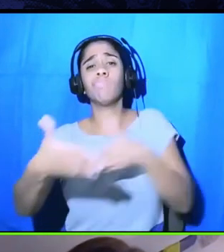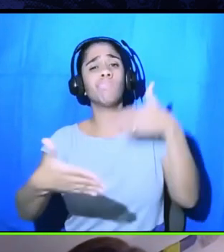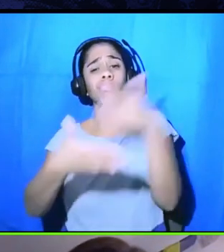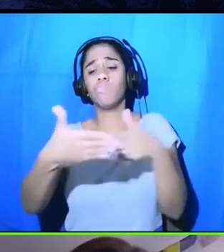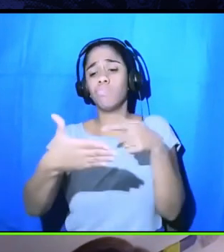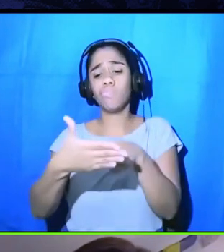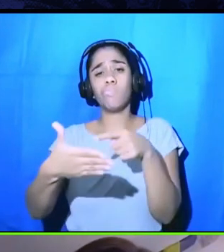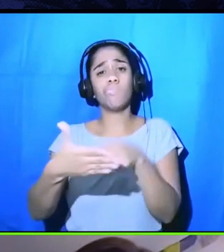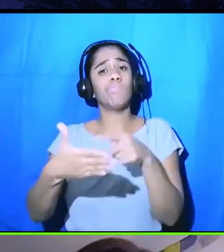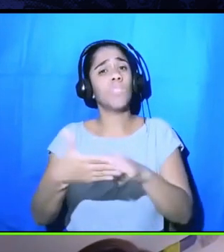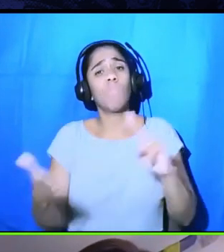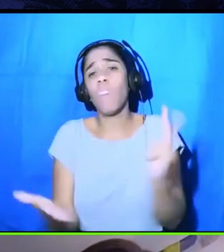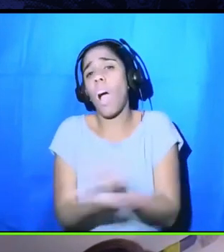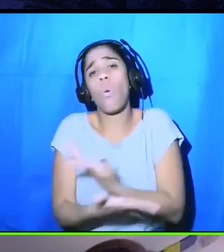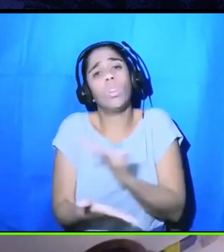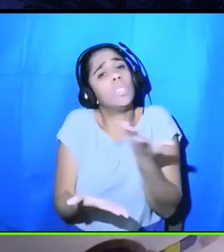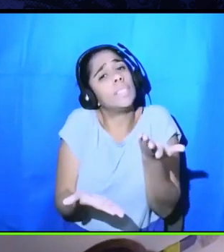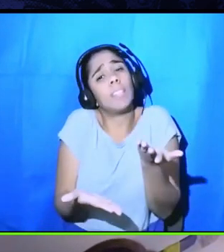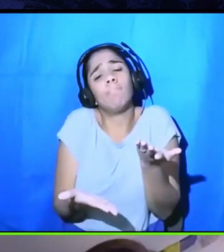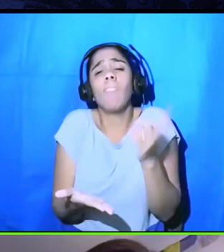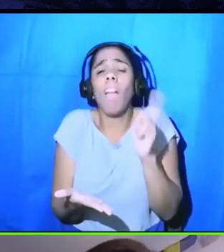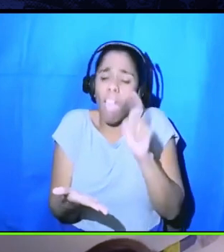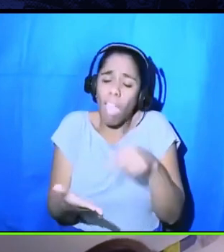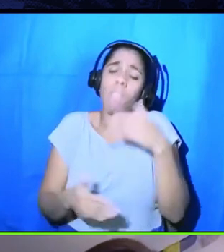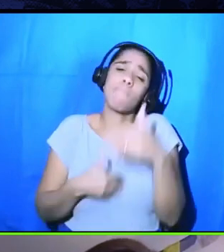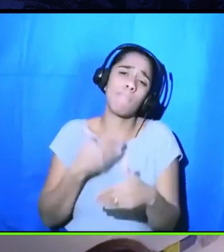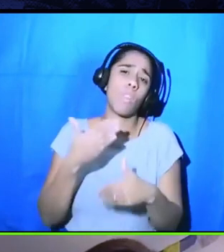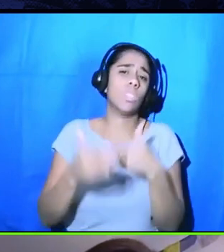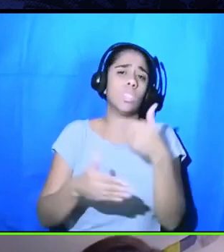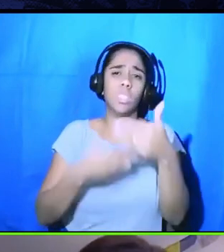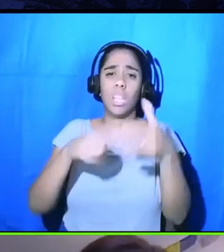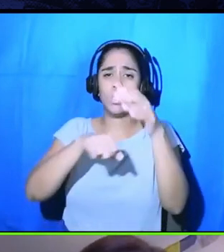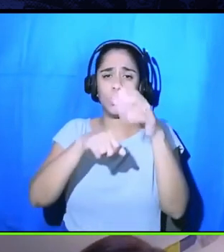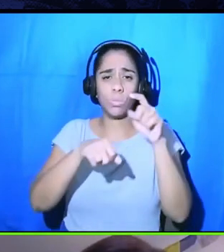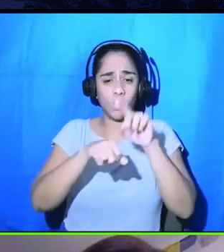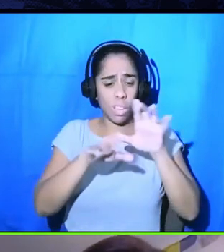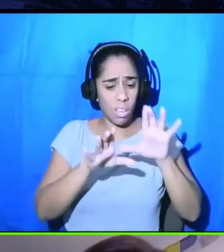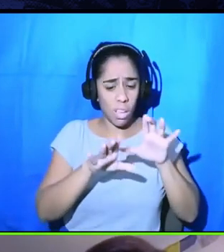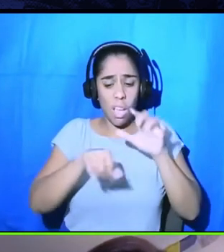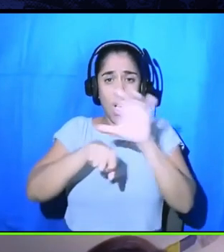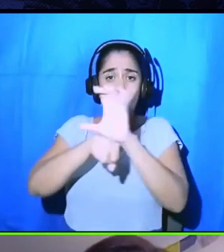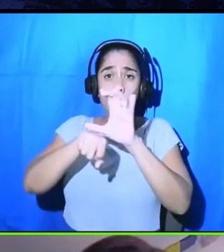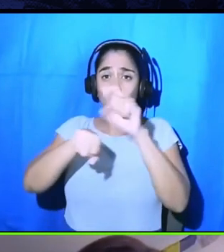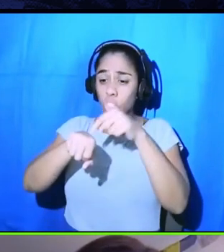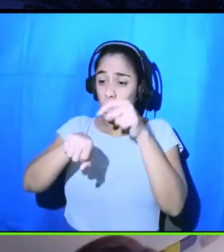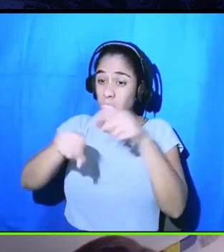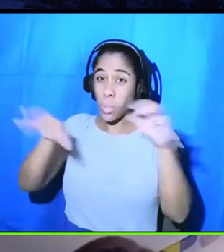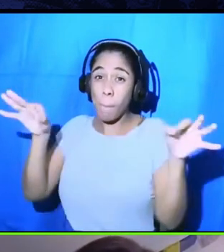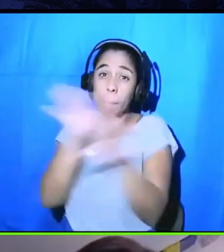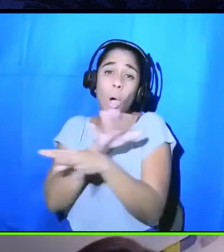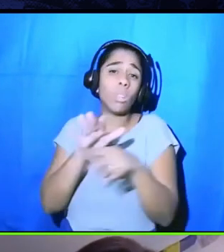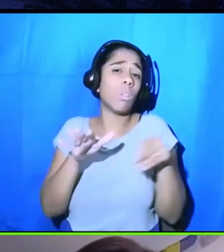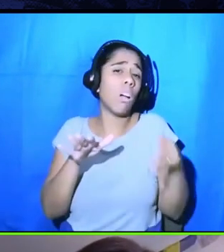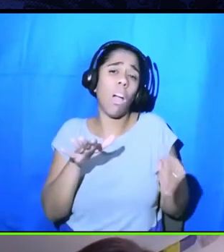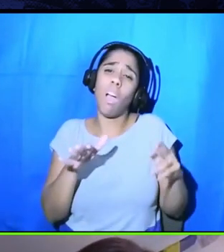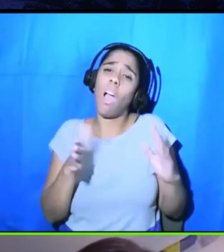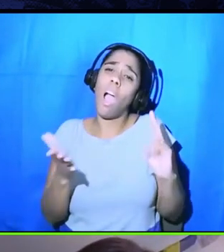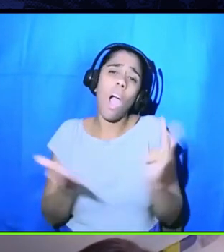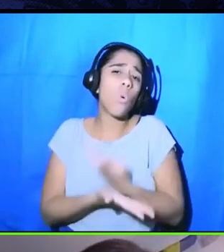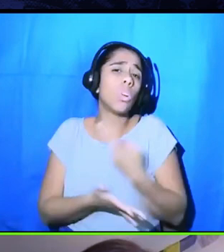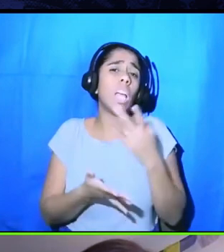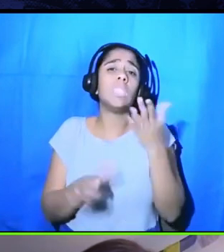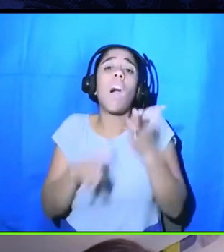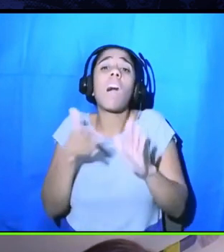completa en ser implementado y entonces pensé lo que dijiste hace un rato de partir con los niños y niñas y